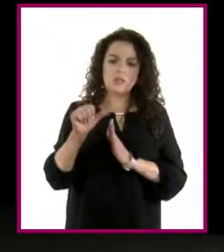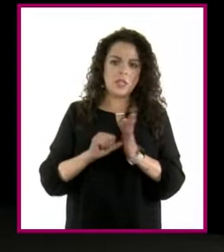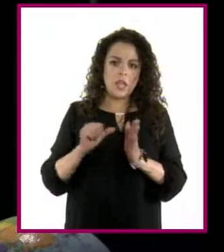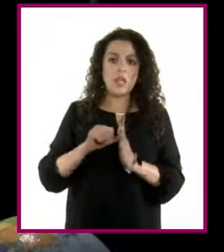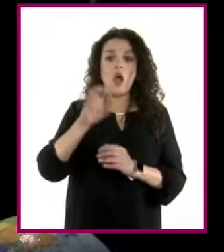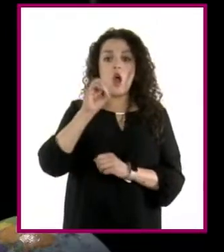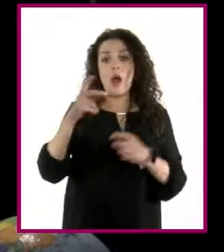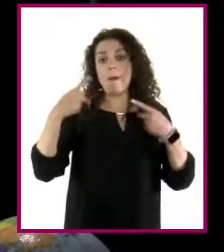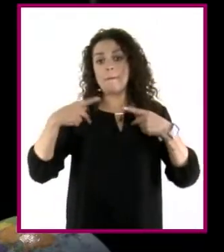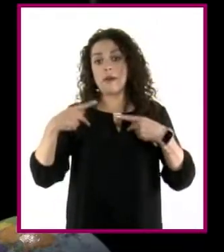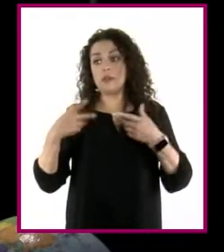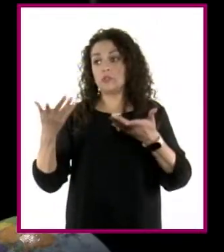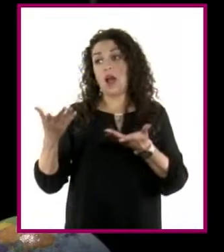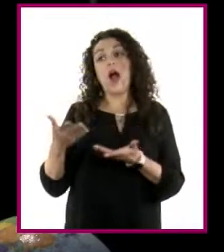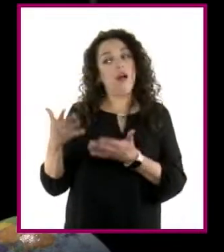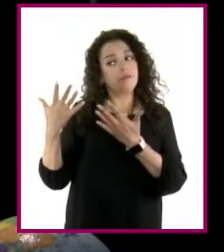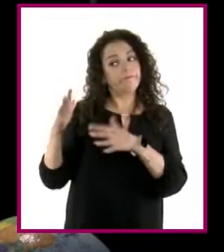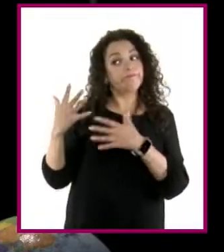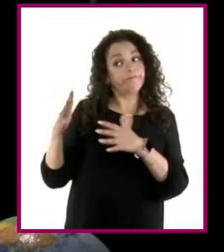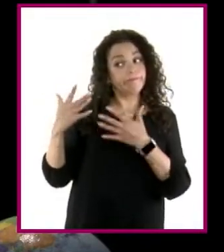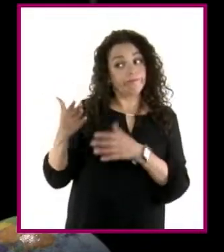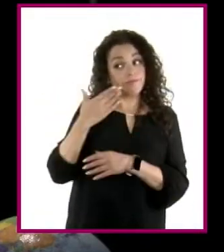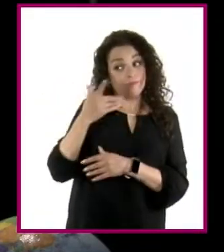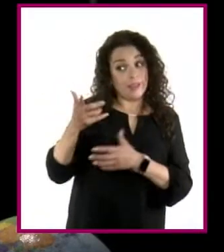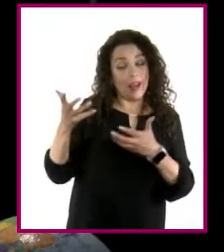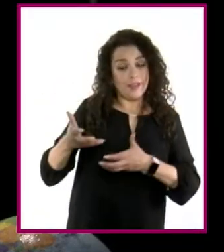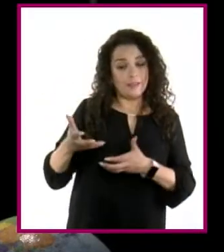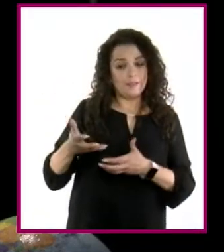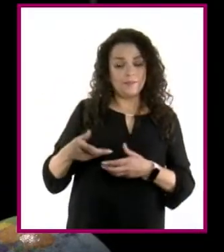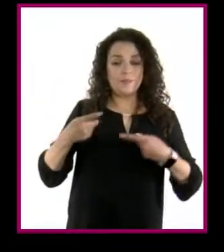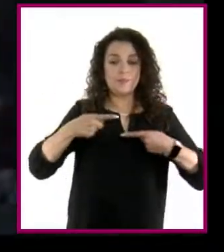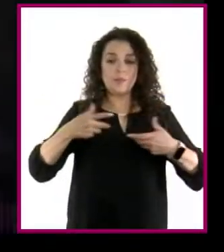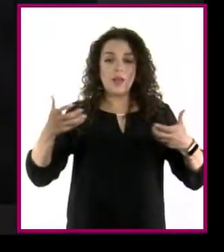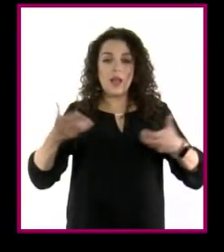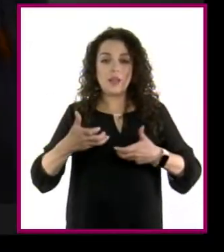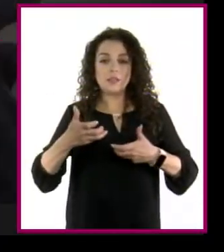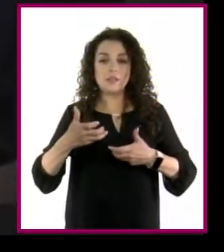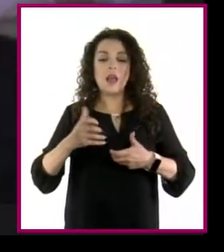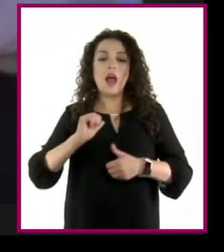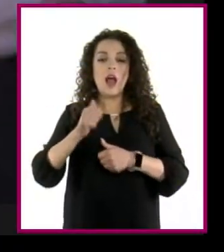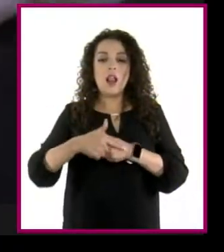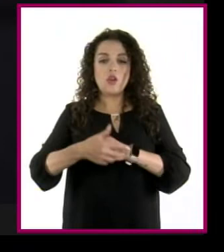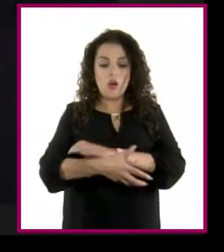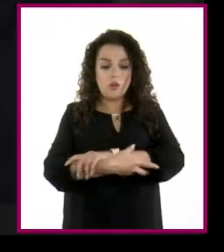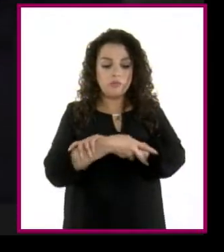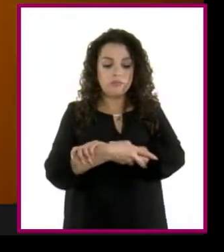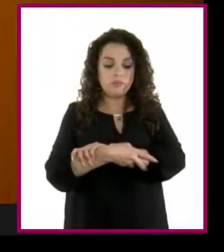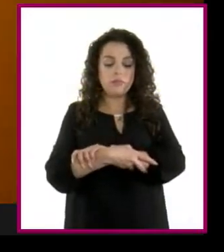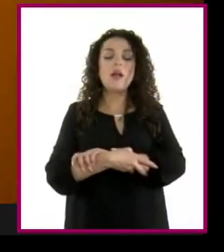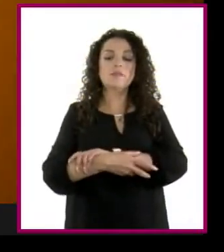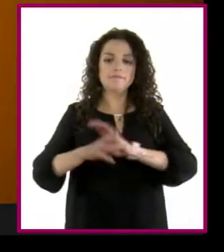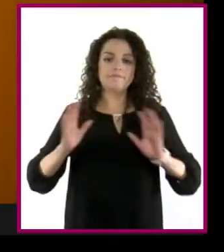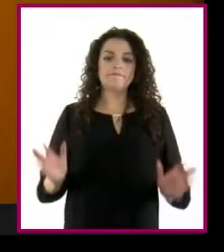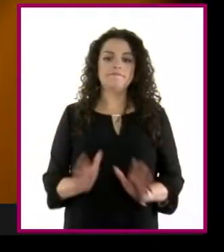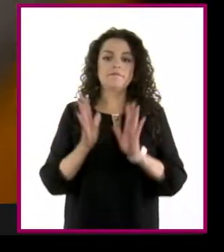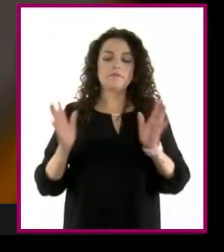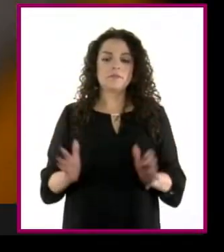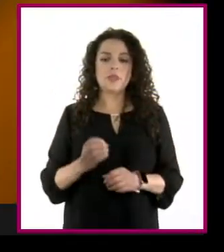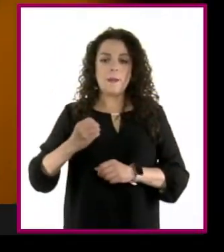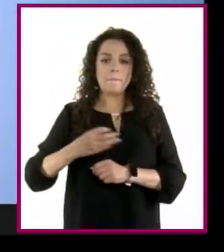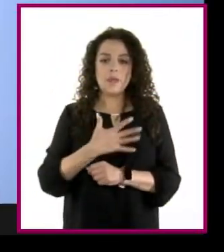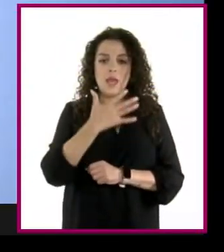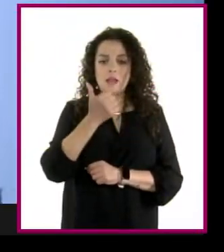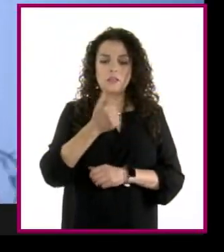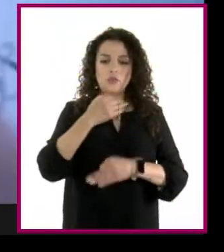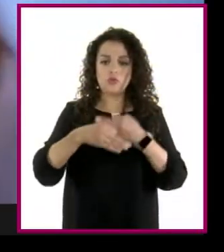público. Cuando un grupo de personas actúan de manera solidaria, se comprometen a fomentar el bienestar de todos los miembros